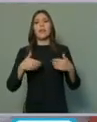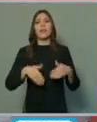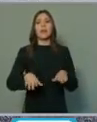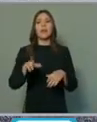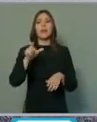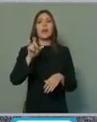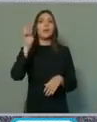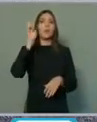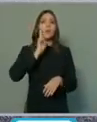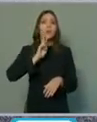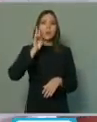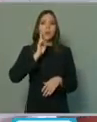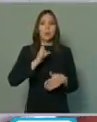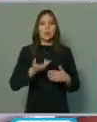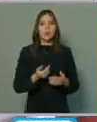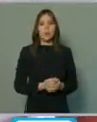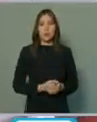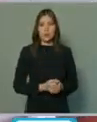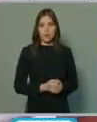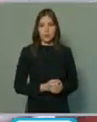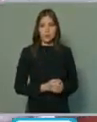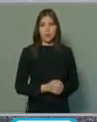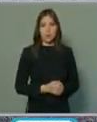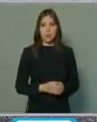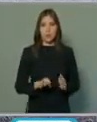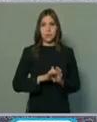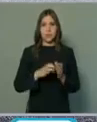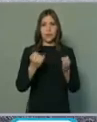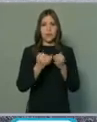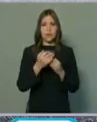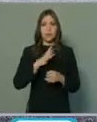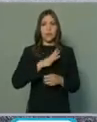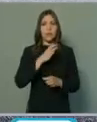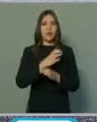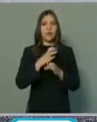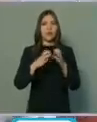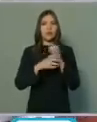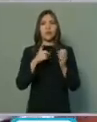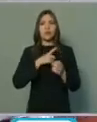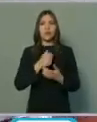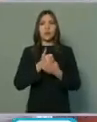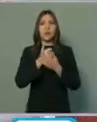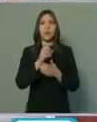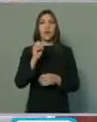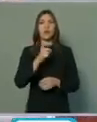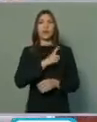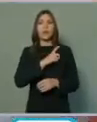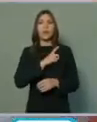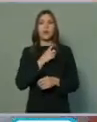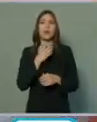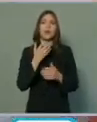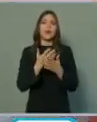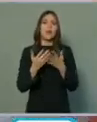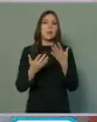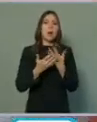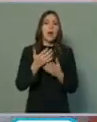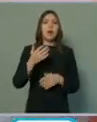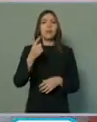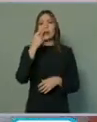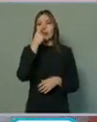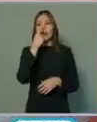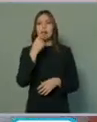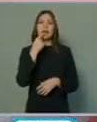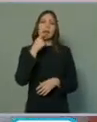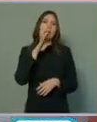estás experimentando. Y también si hay algún instrumento que nos ayude o solo las manos, la nariz, la lengua, no sé. Claro, acabas